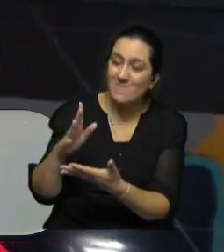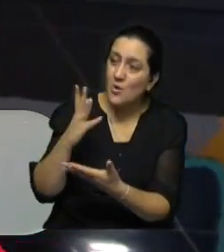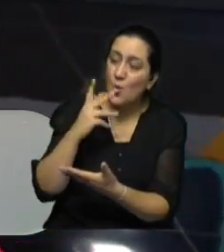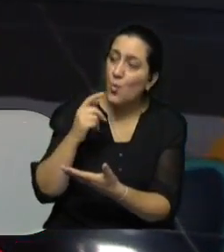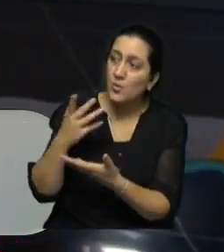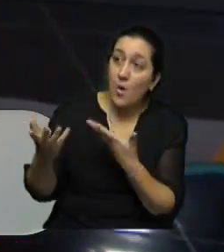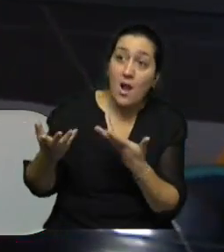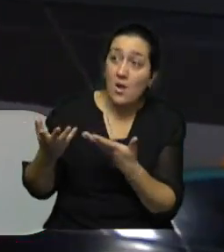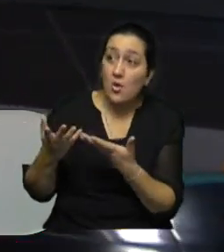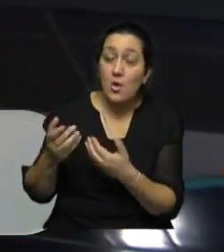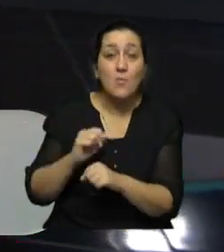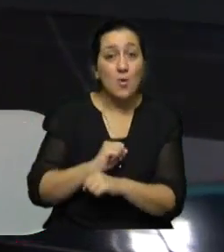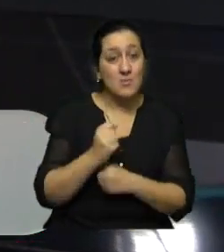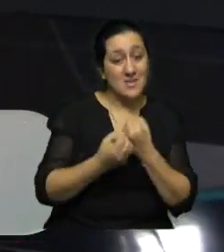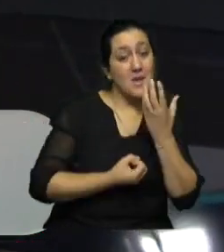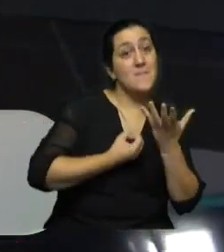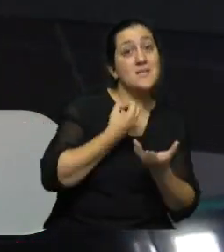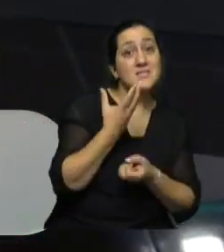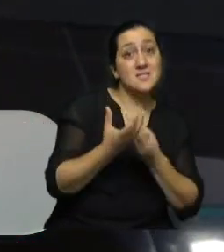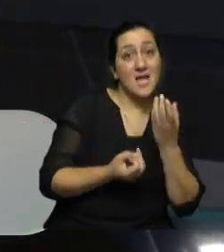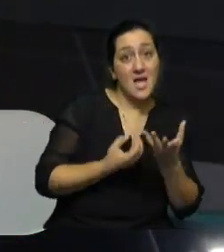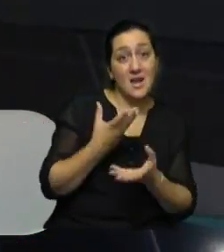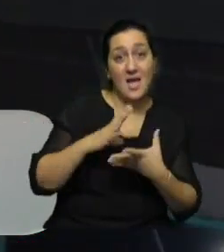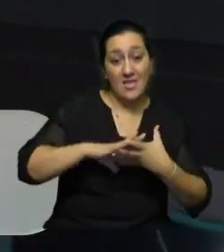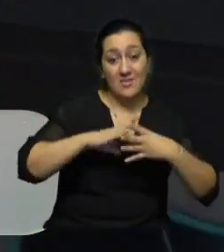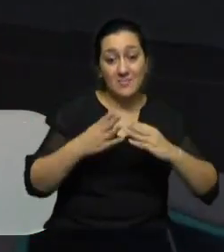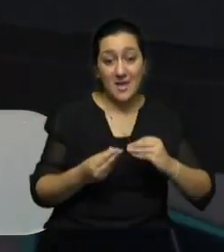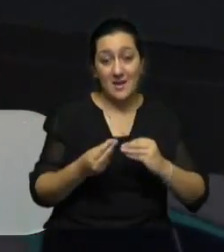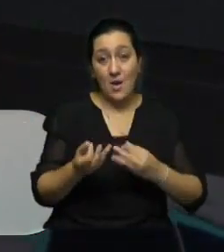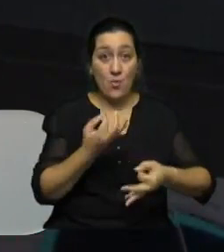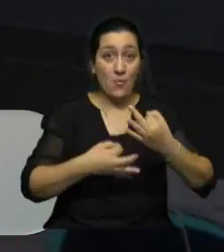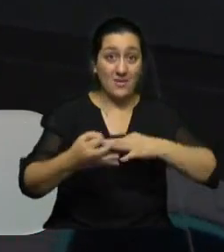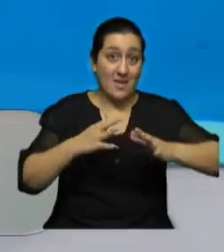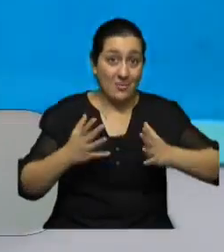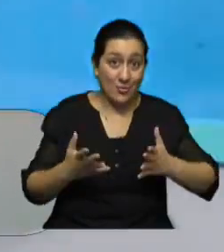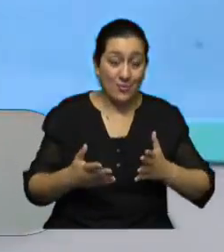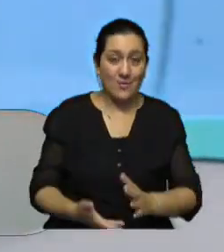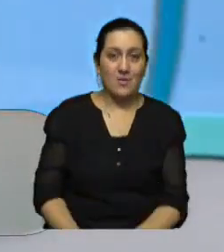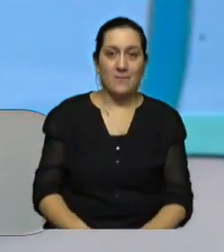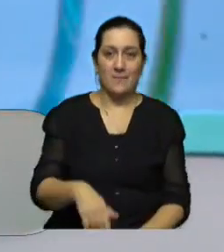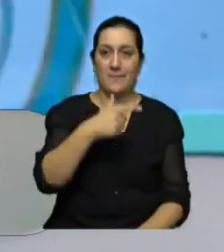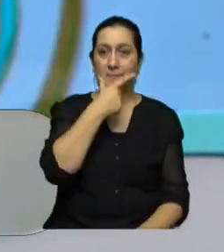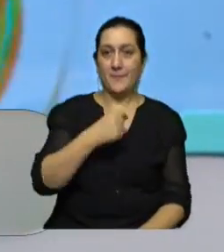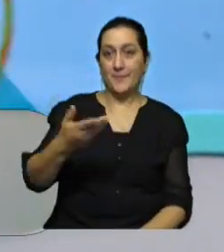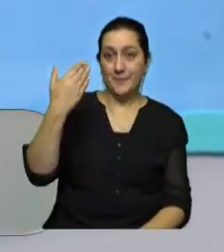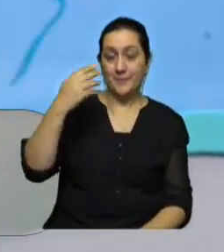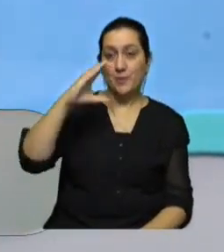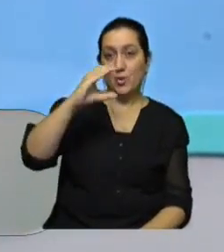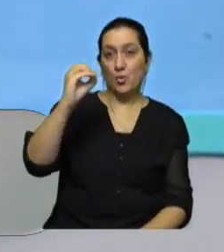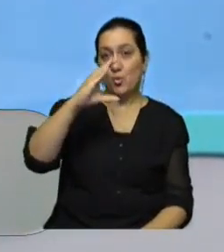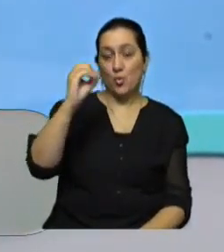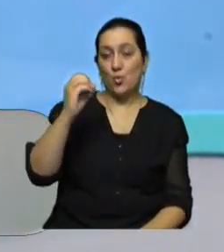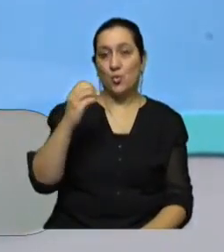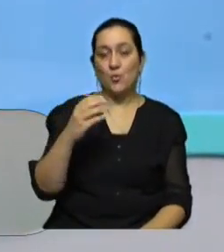función de las expresiones artísticas, es hacer eso. El jueves pasado, Coco Rivero trajo